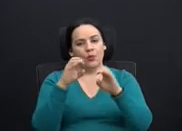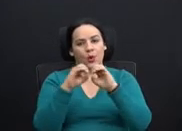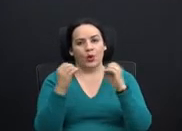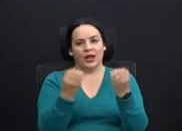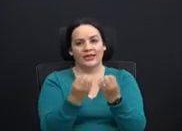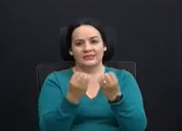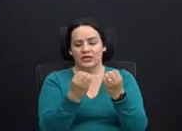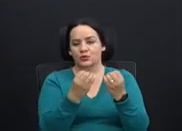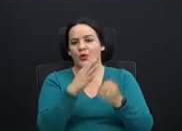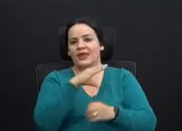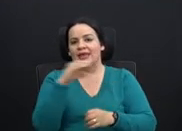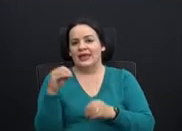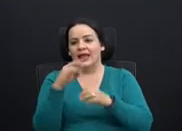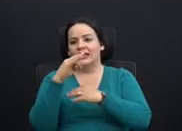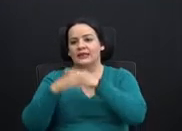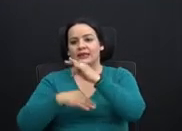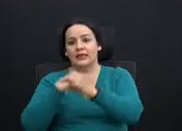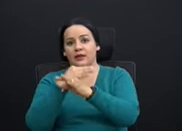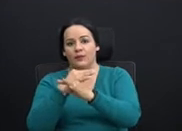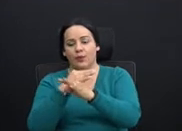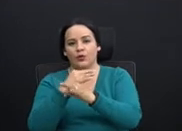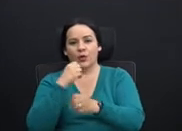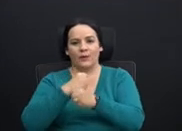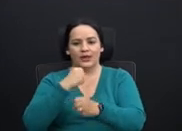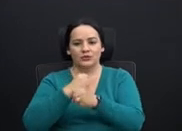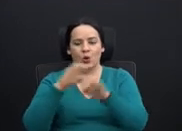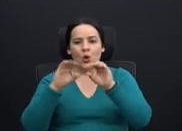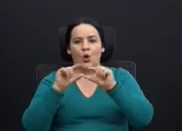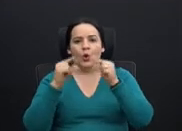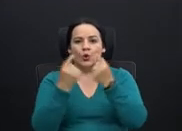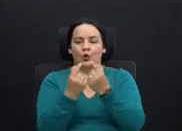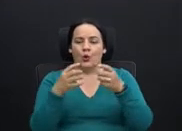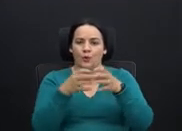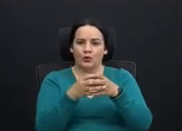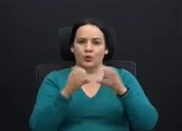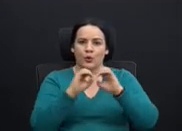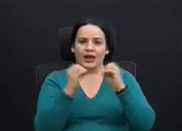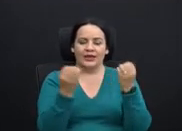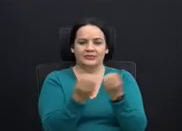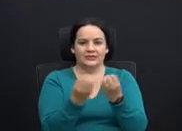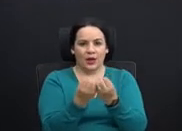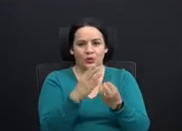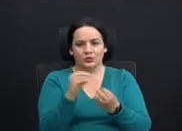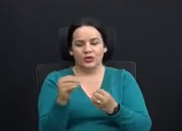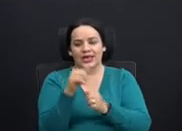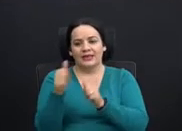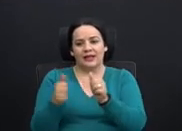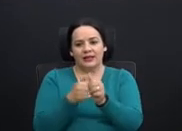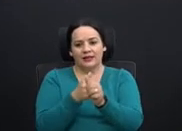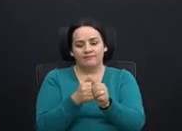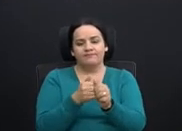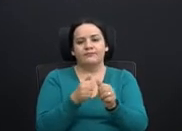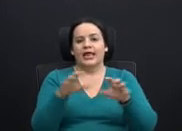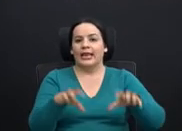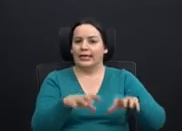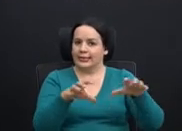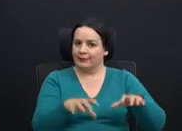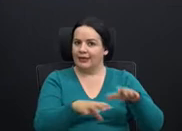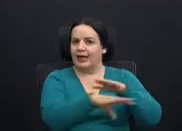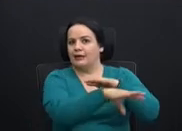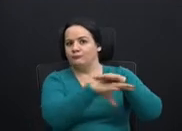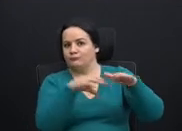el tipo de operación de los grupos organizados que están detrás de la actividad de la extracción y comercialización del oro, y sí se tienen